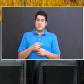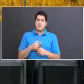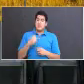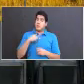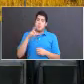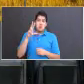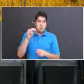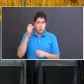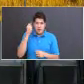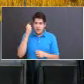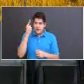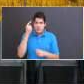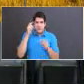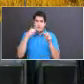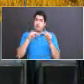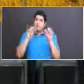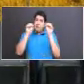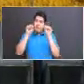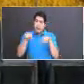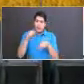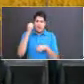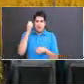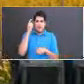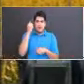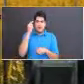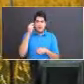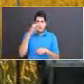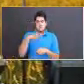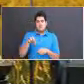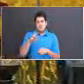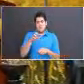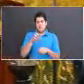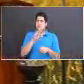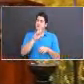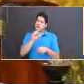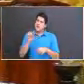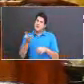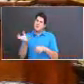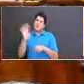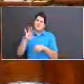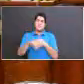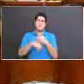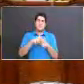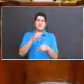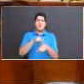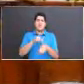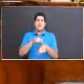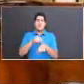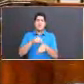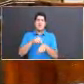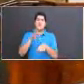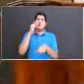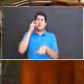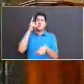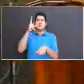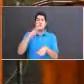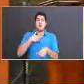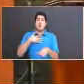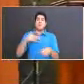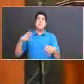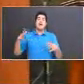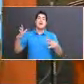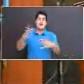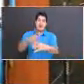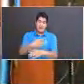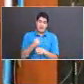manera, no lo podía asimilar. Pero conforme pasó el tiempo, el Señor me alcanza a mí